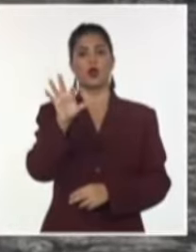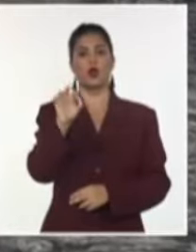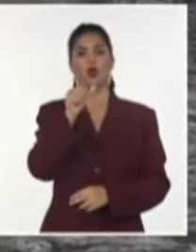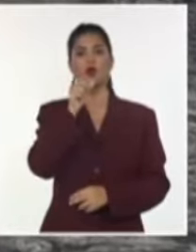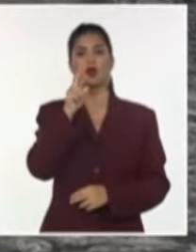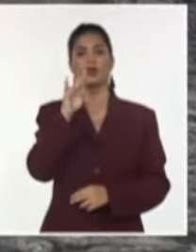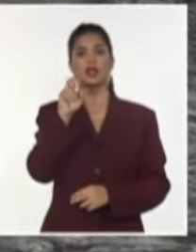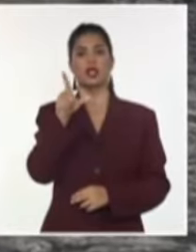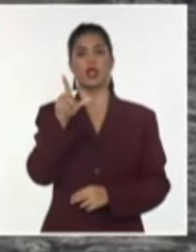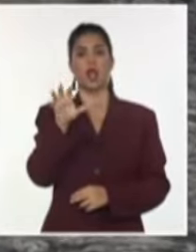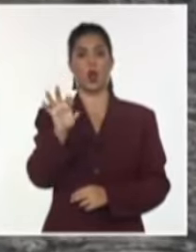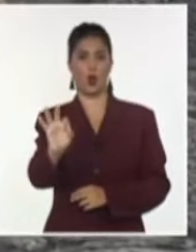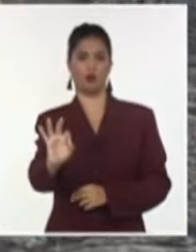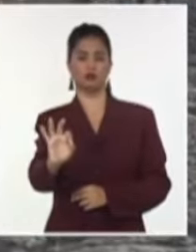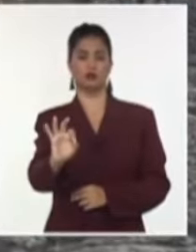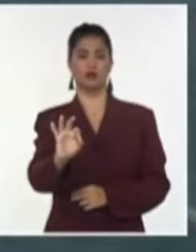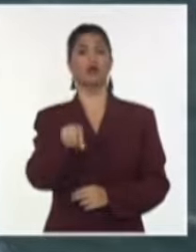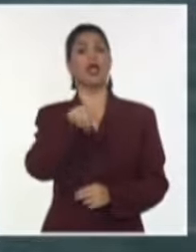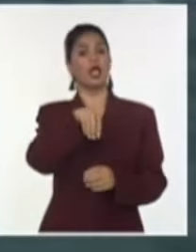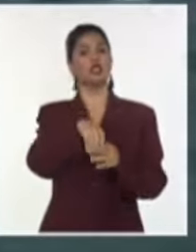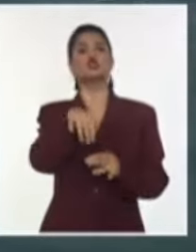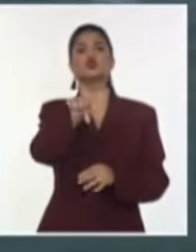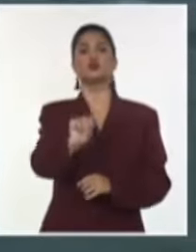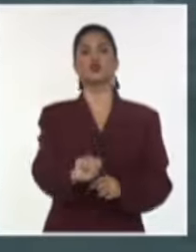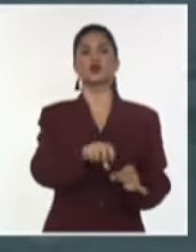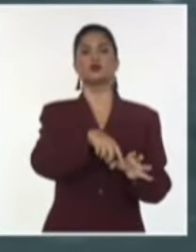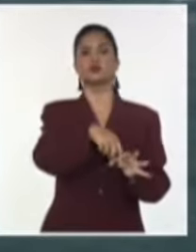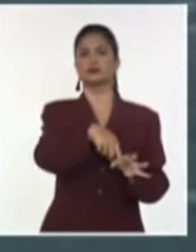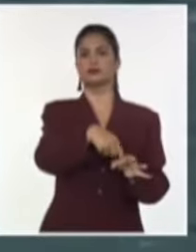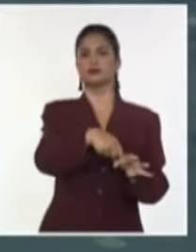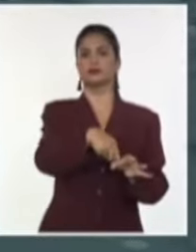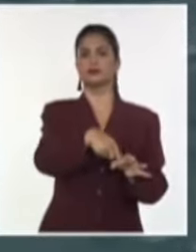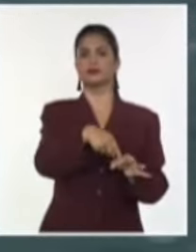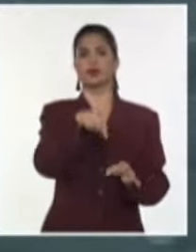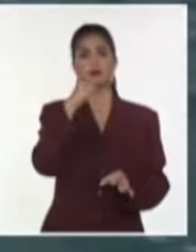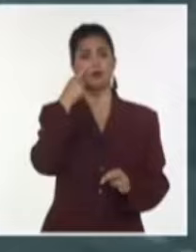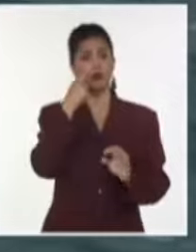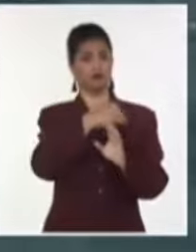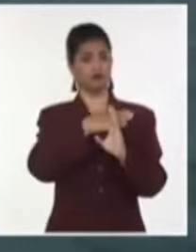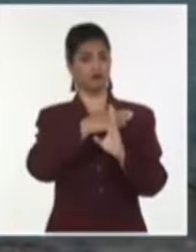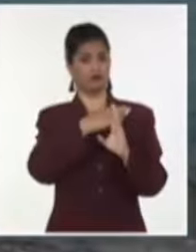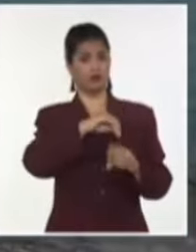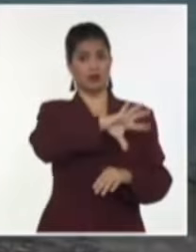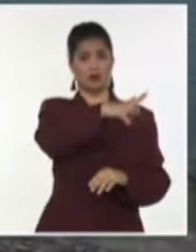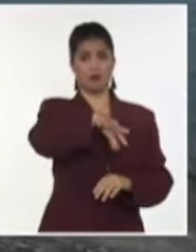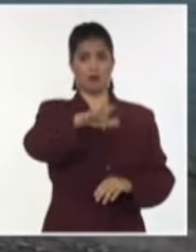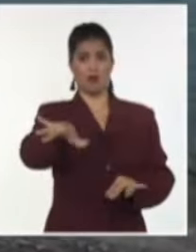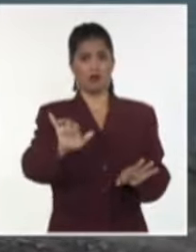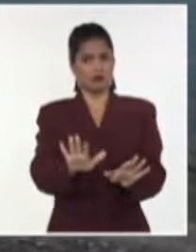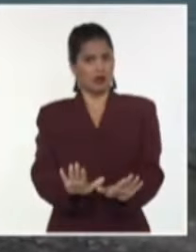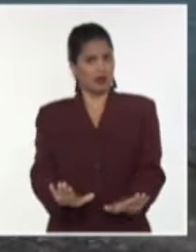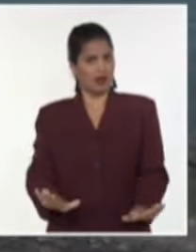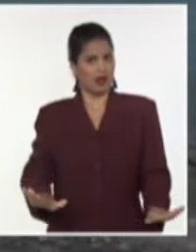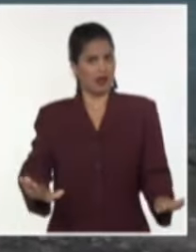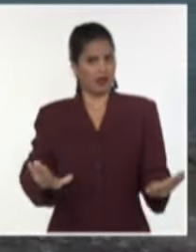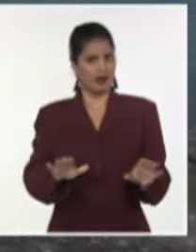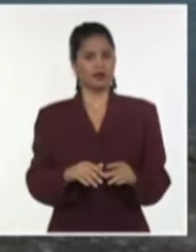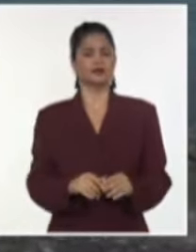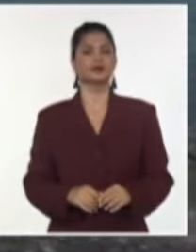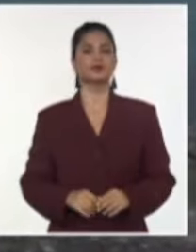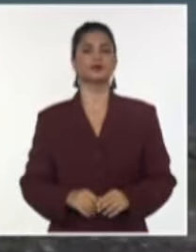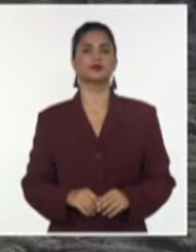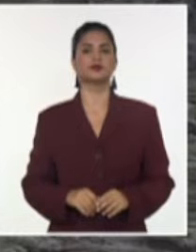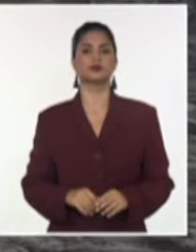municipio especial, y como pueden ver, a esta hora del mediodía la mar está en total calma. De cualquier